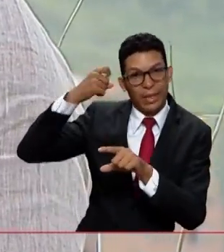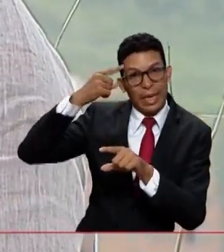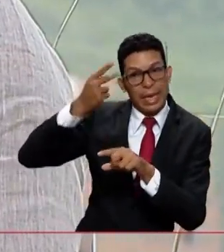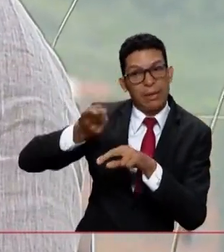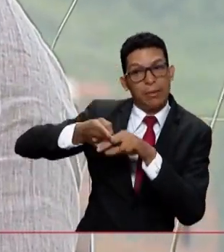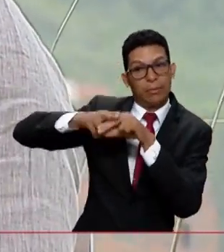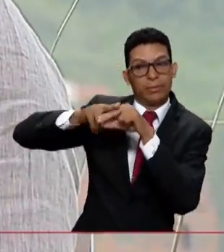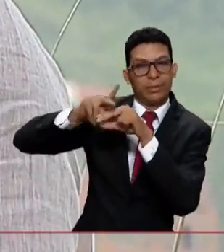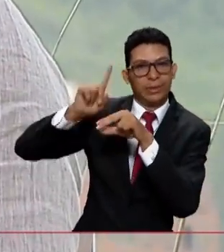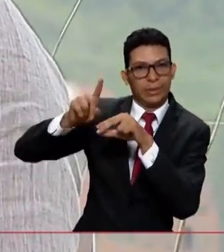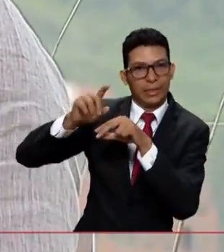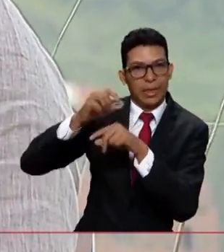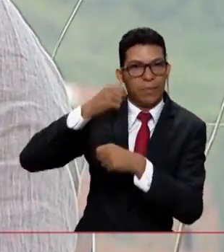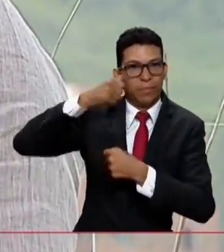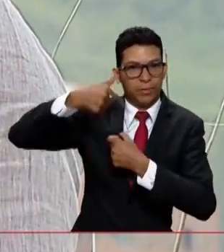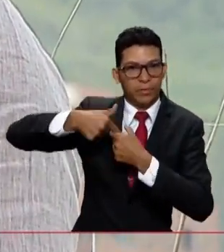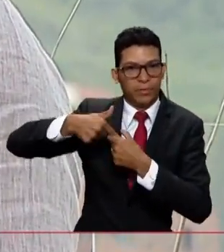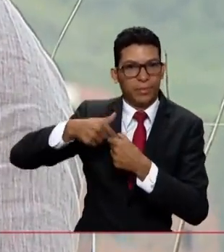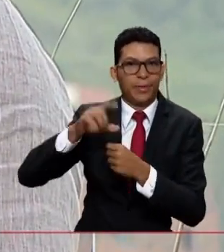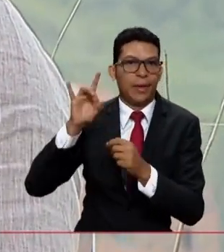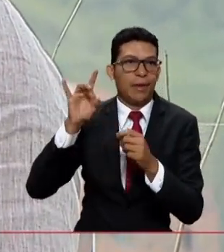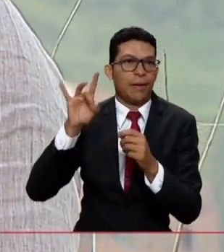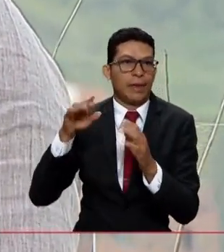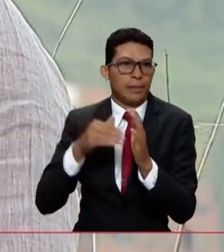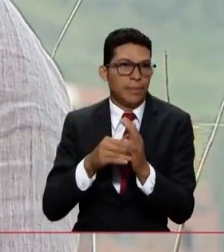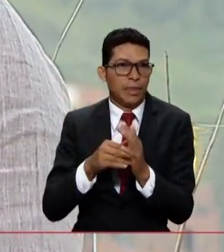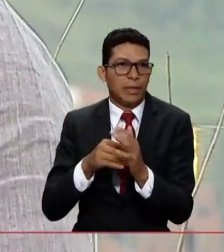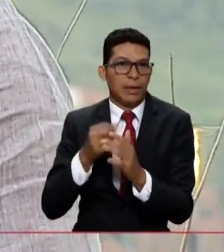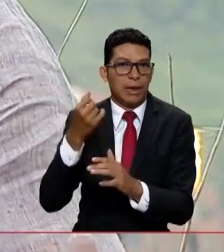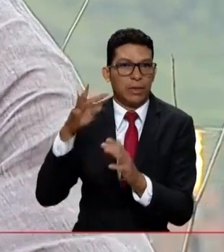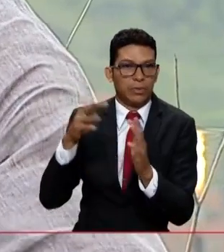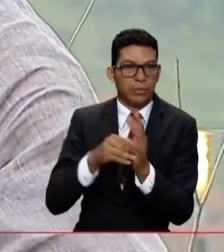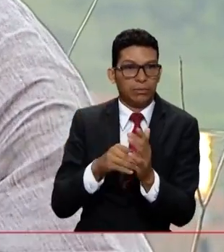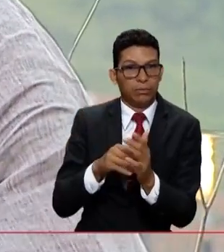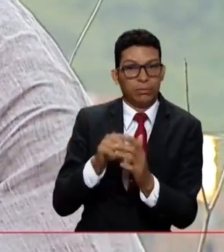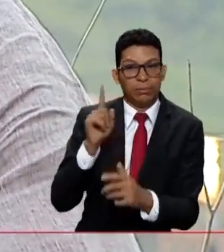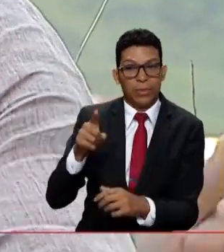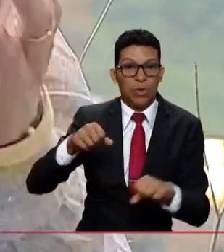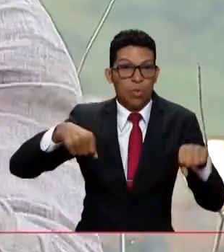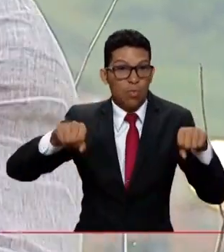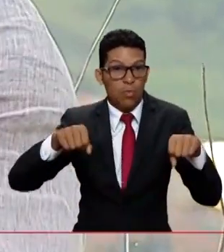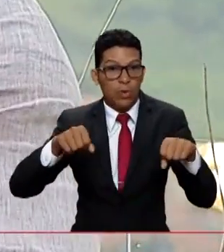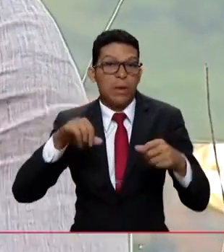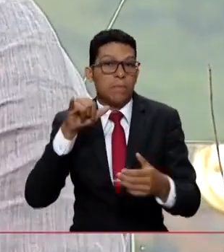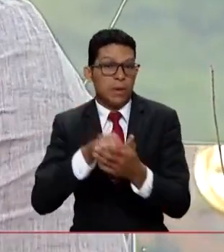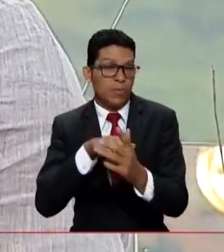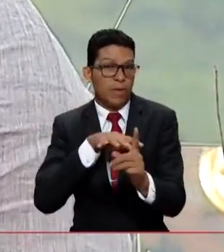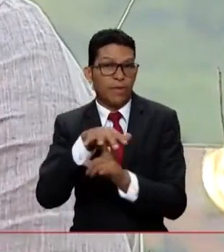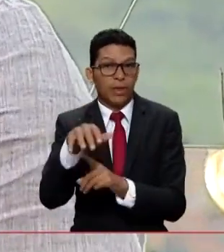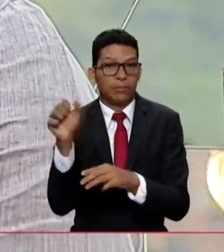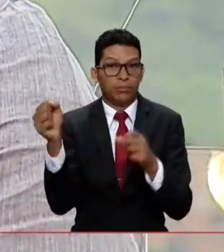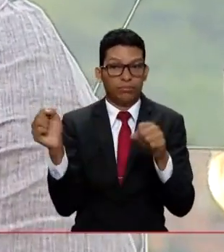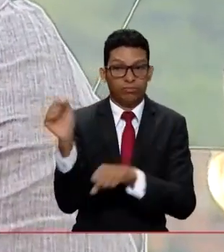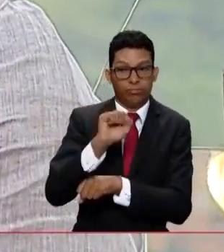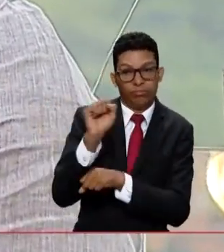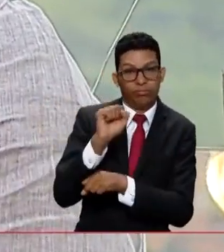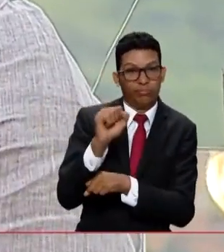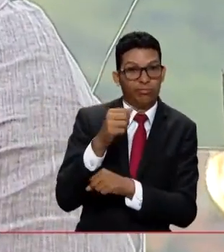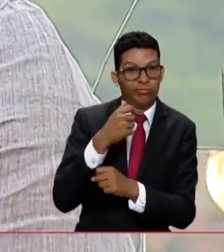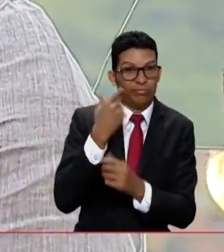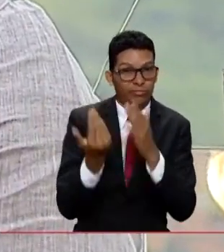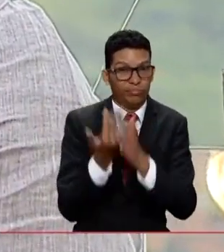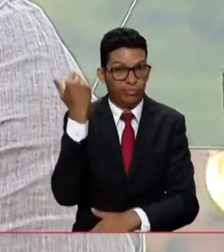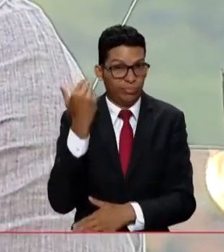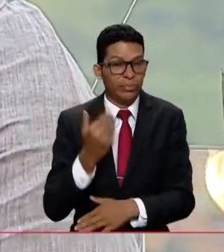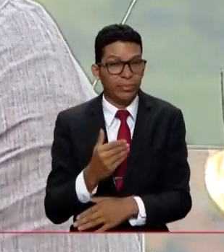incrementó, ya es un golpe que tenemos que asumir de 14, 15 mil pesos, y eso afecta tanto al señor que tiene la moto como al que tiene la camioneta último modelo. Ahora la